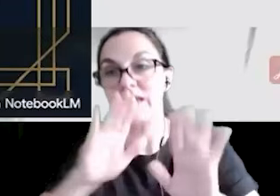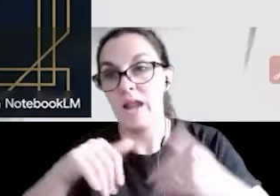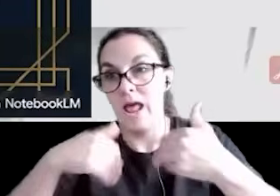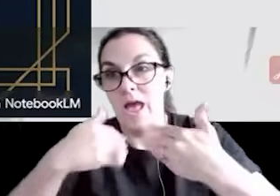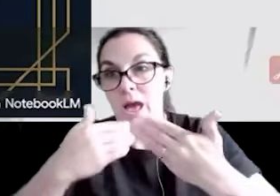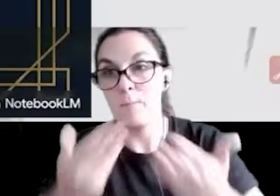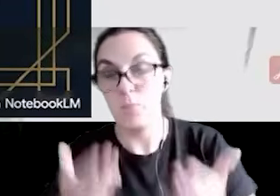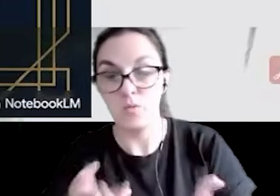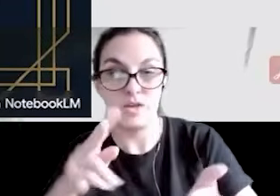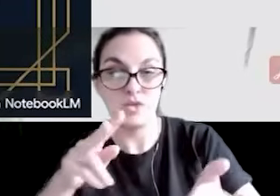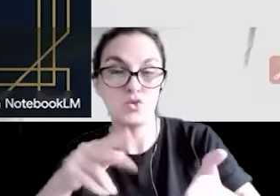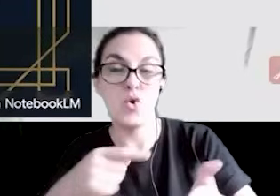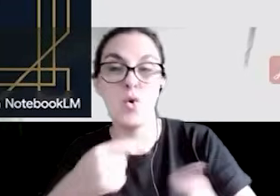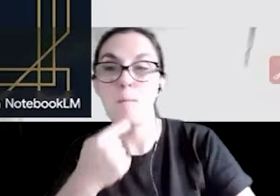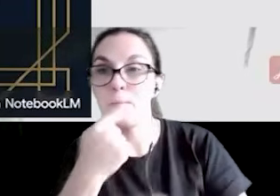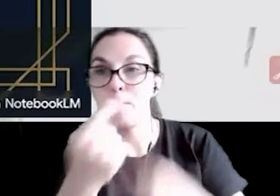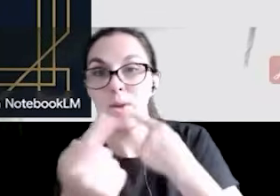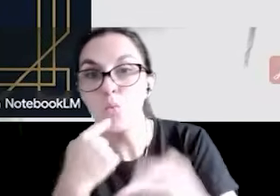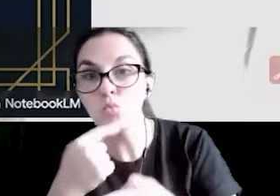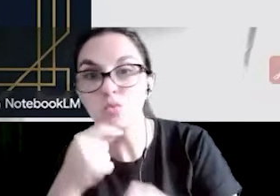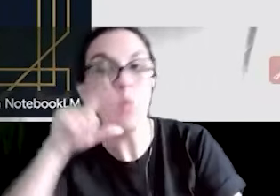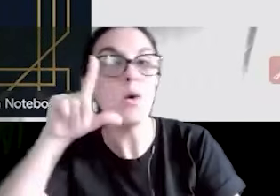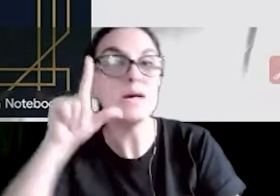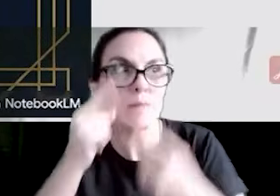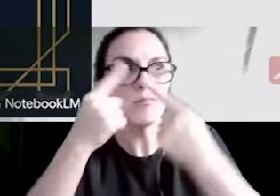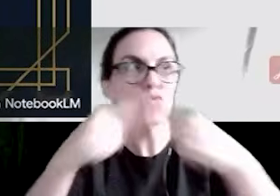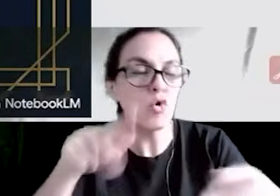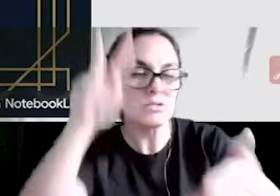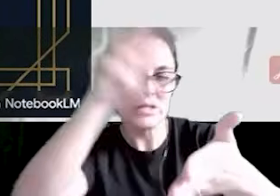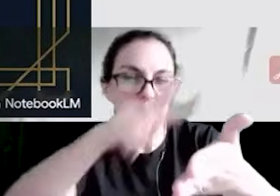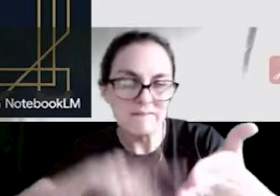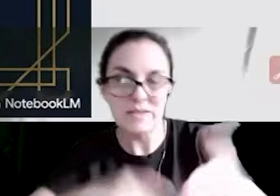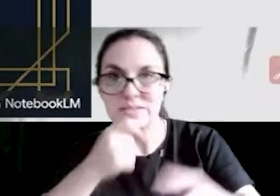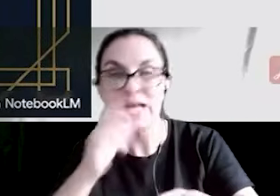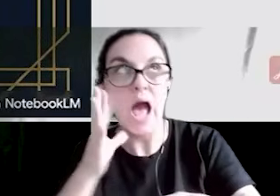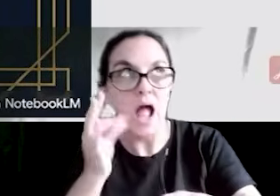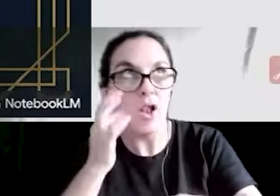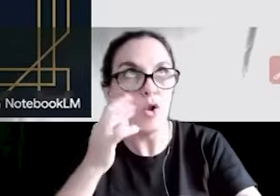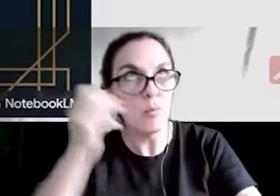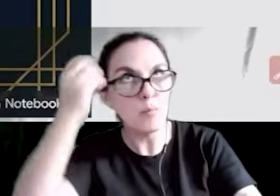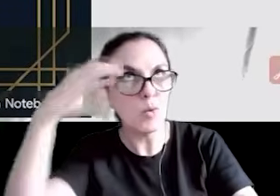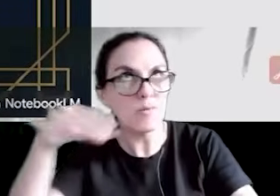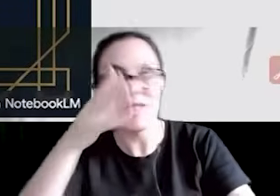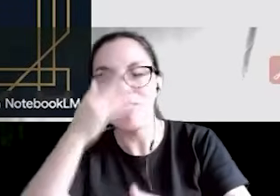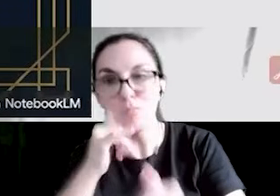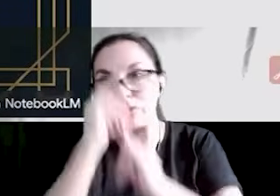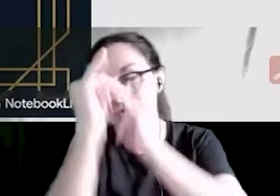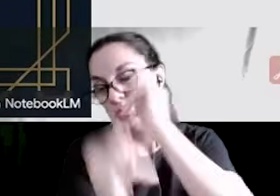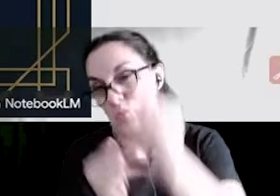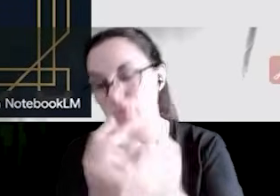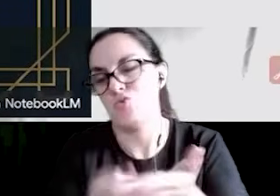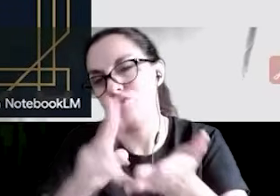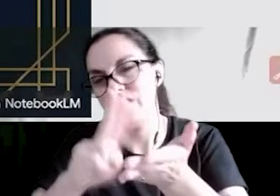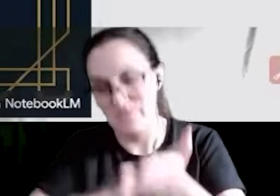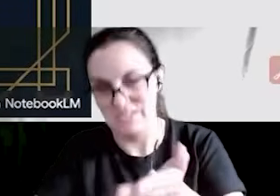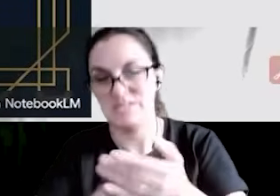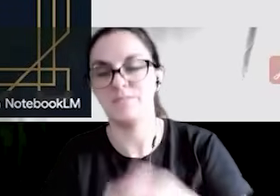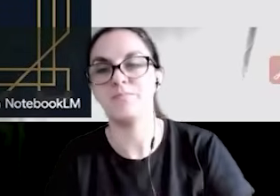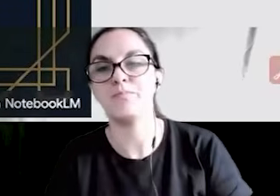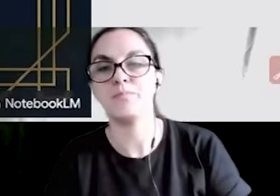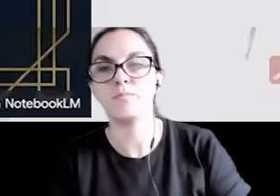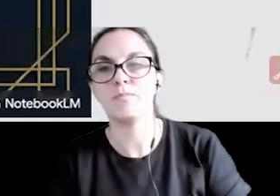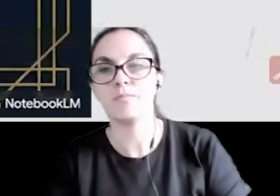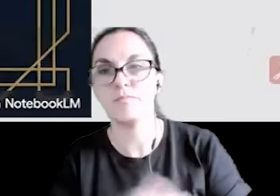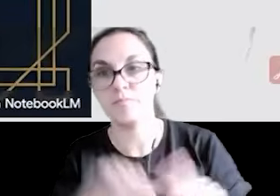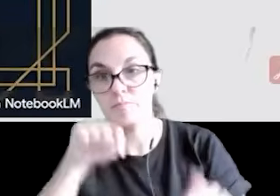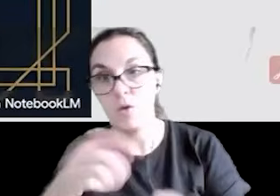las preguntas que quedan en el chat. Si me acuerdo de algo, que seguramente me voy a acordar de algo que les pueda comentar, lo voy a mencionar al final. Y te dejo a